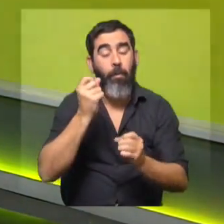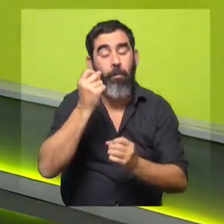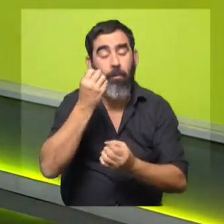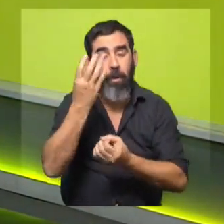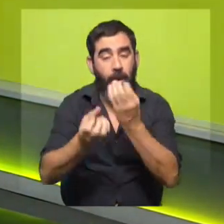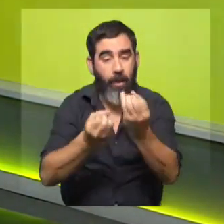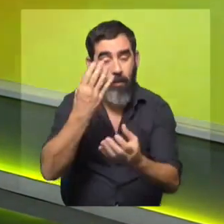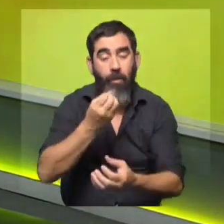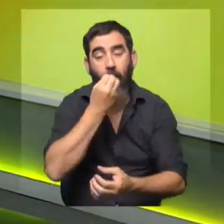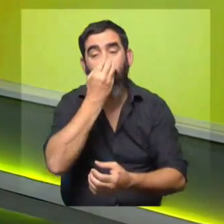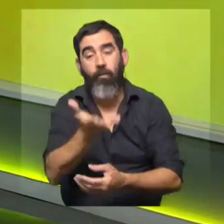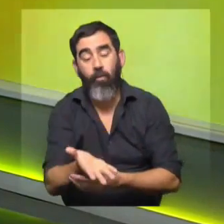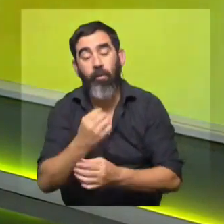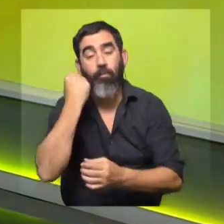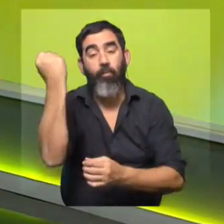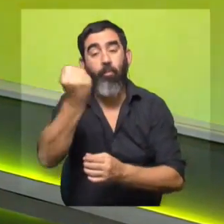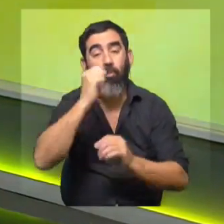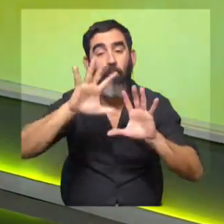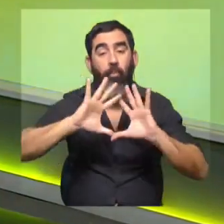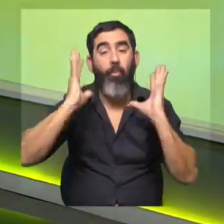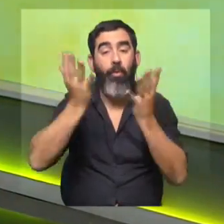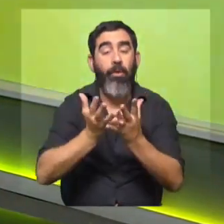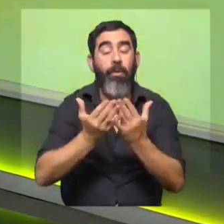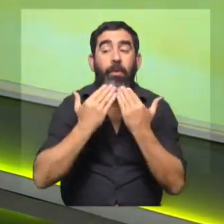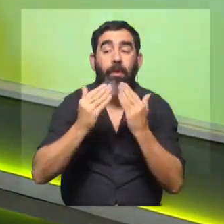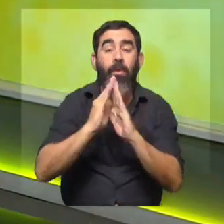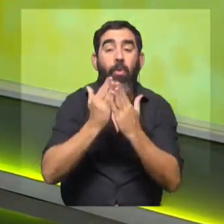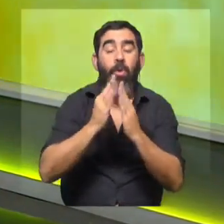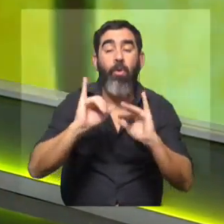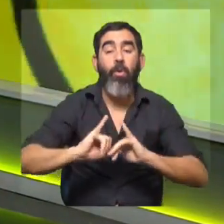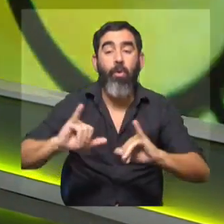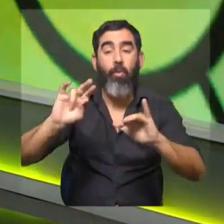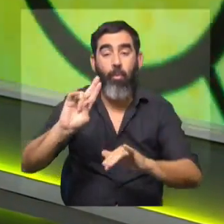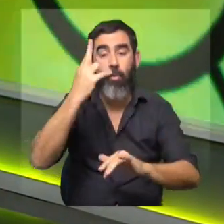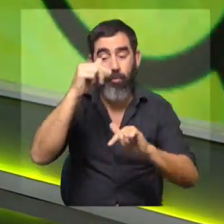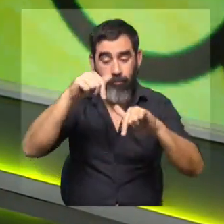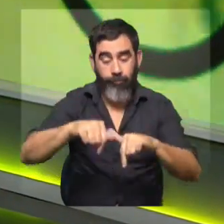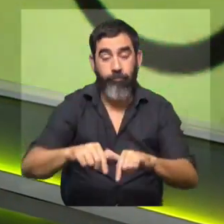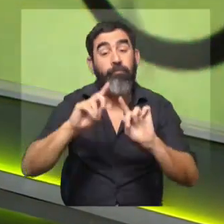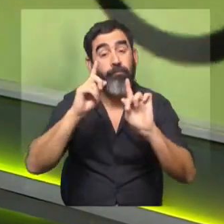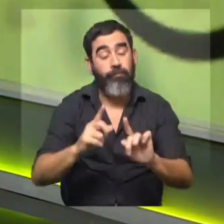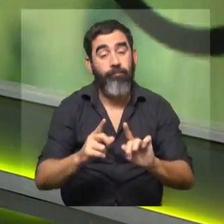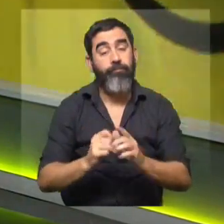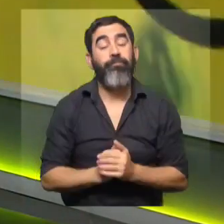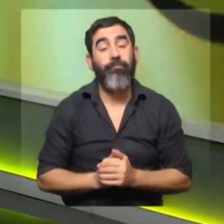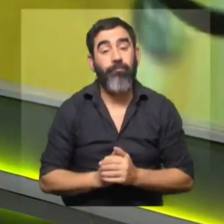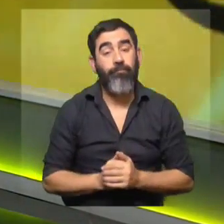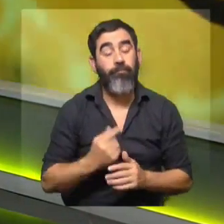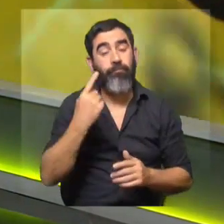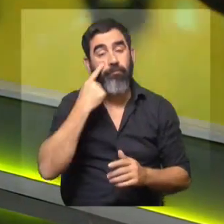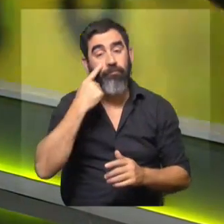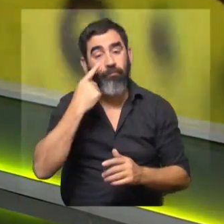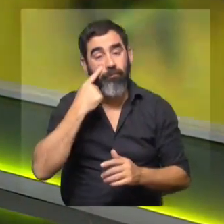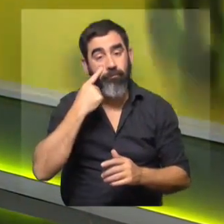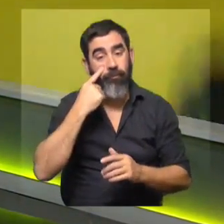flores, su importancia para el planeta, todo esto basado en un libro publicado en Uruguay. Y obviamente, para mantenernos al día,